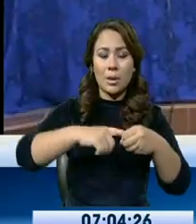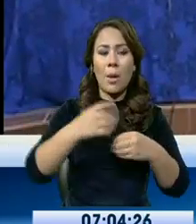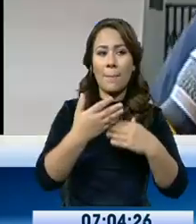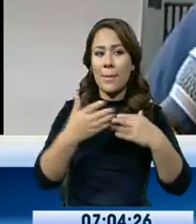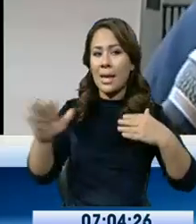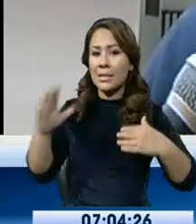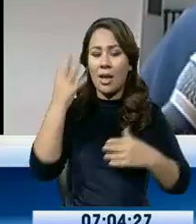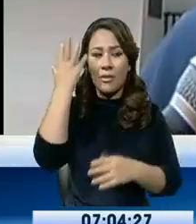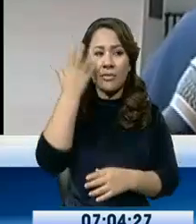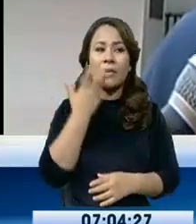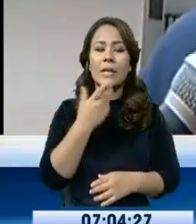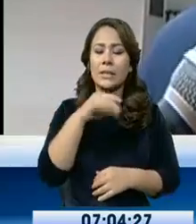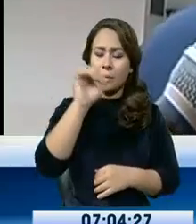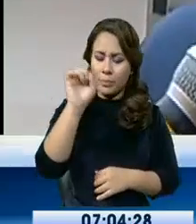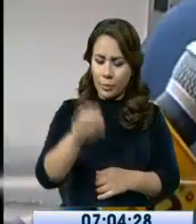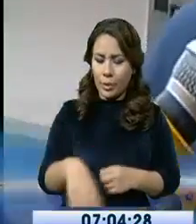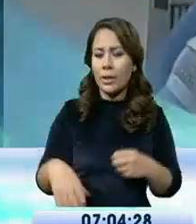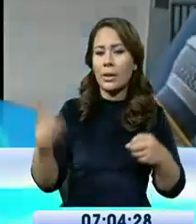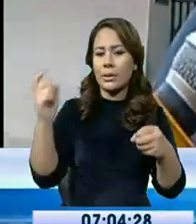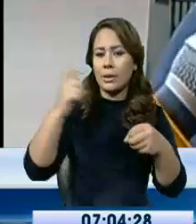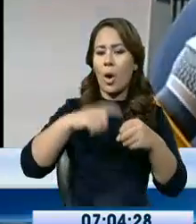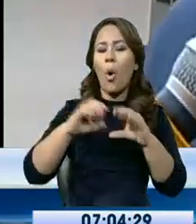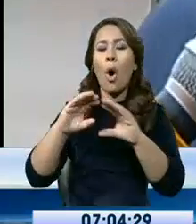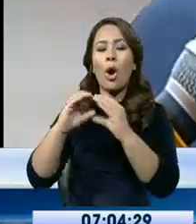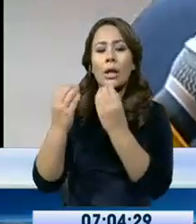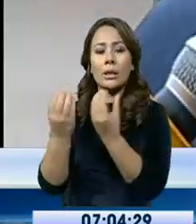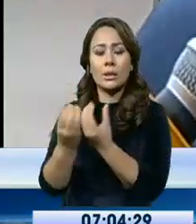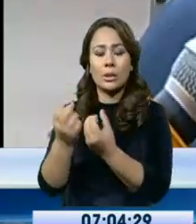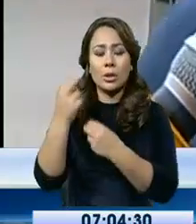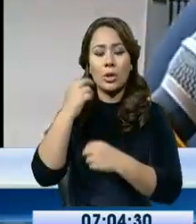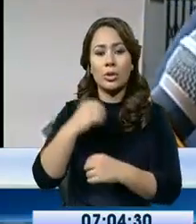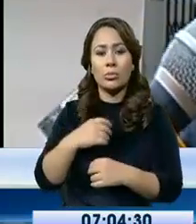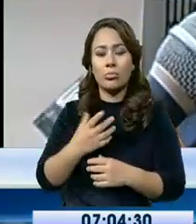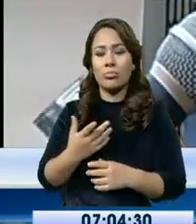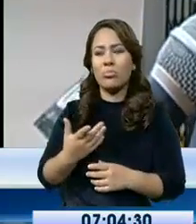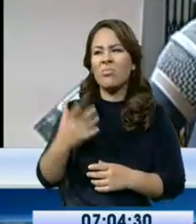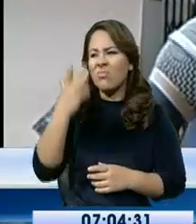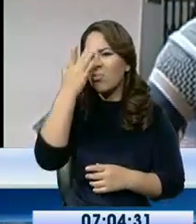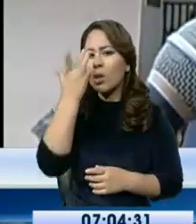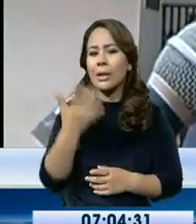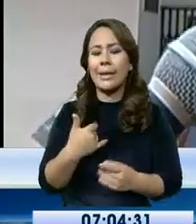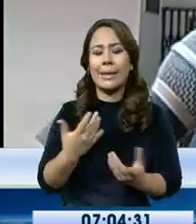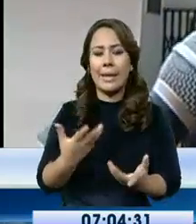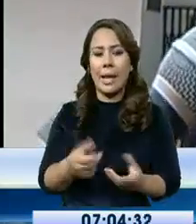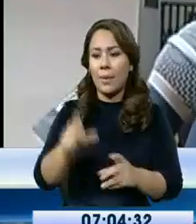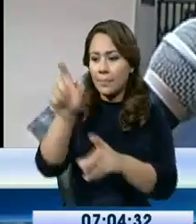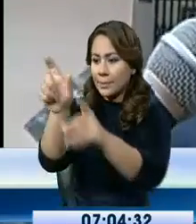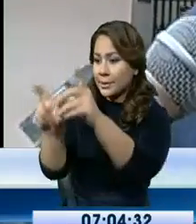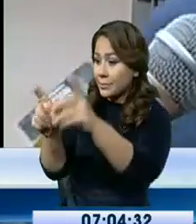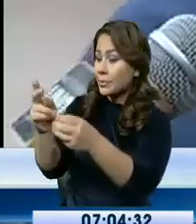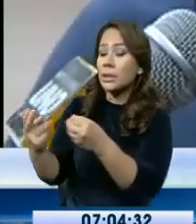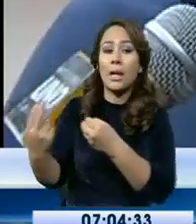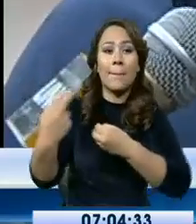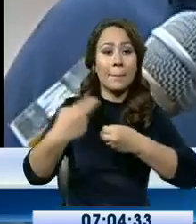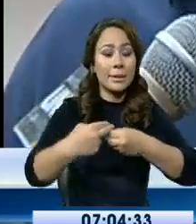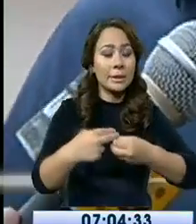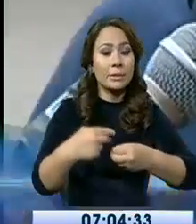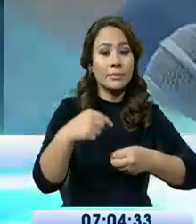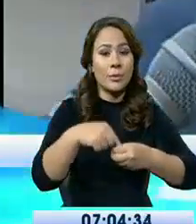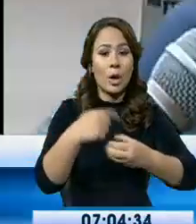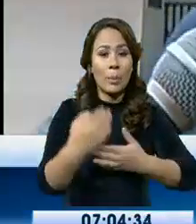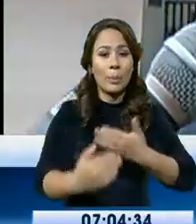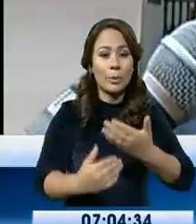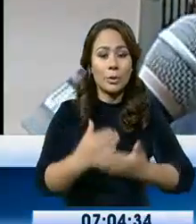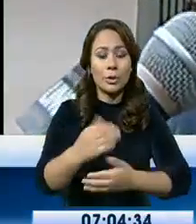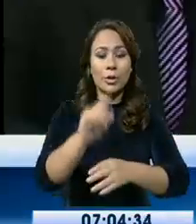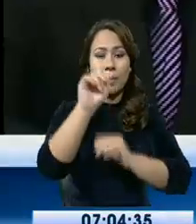las organizaciones sociales en todo el país. ¿Con qué finalidad? Con la finalidad de que puedan participar en este proceso de consulta